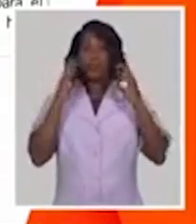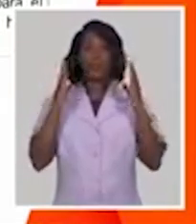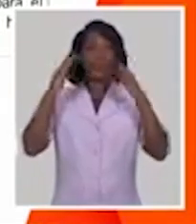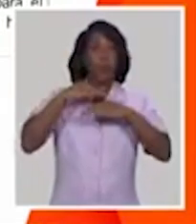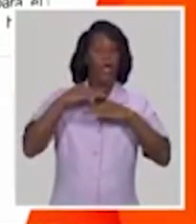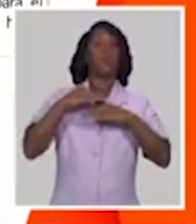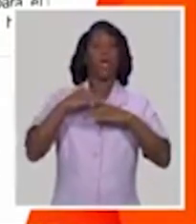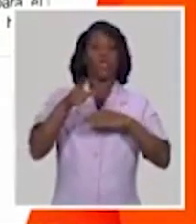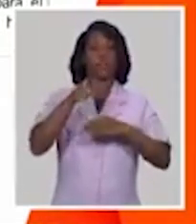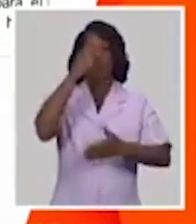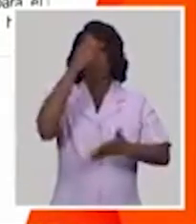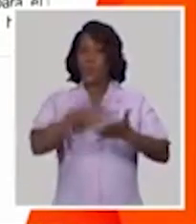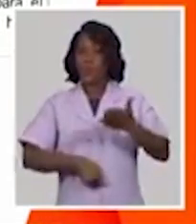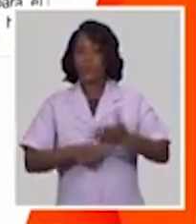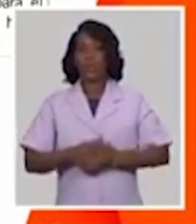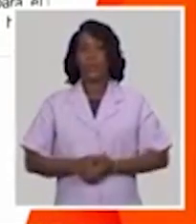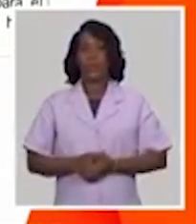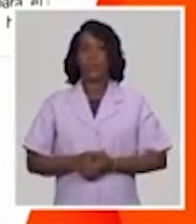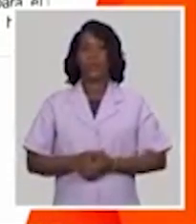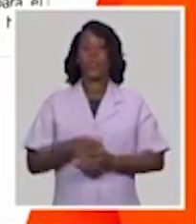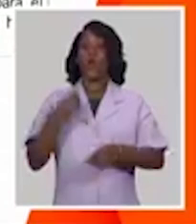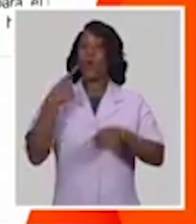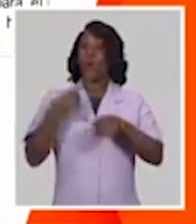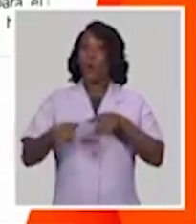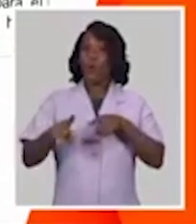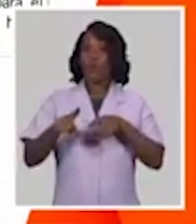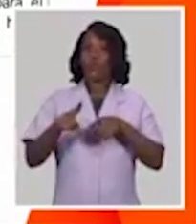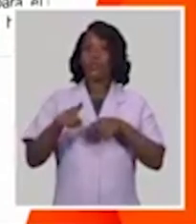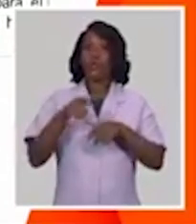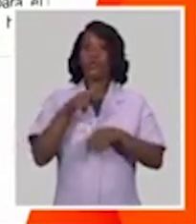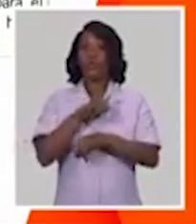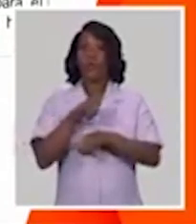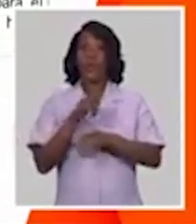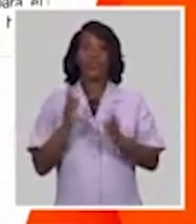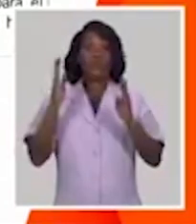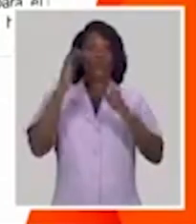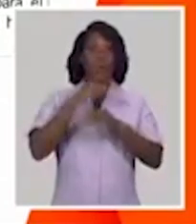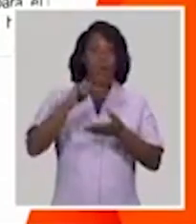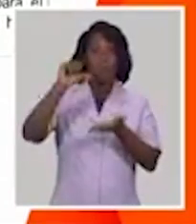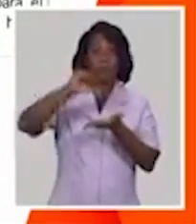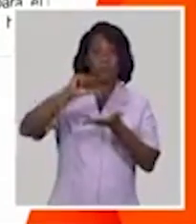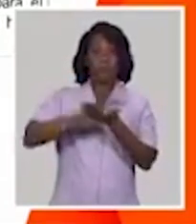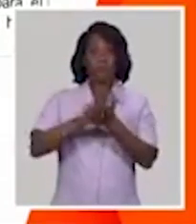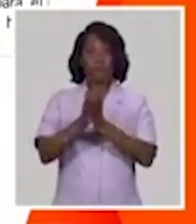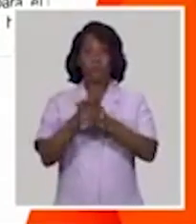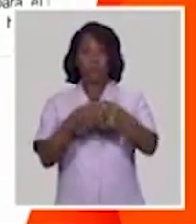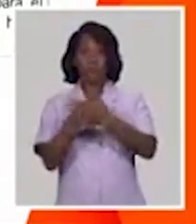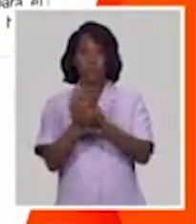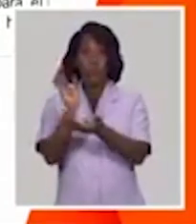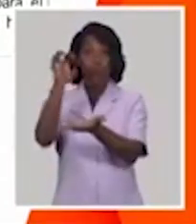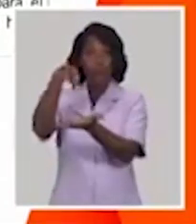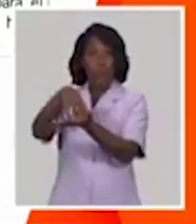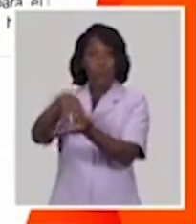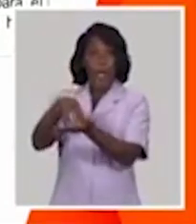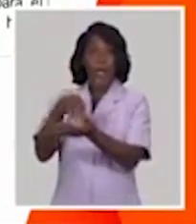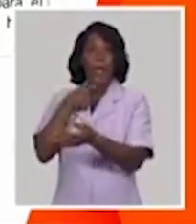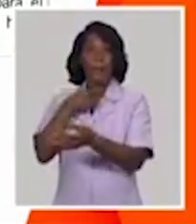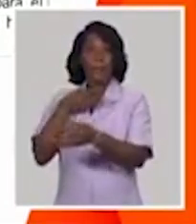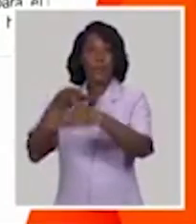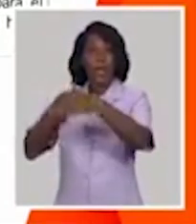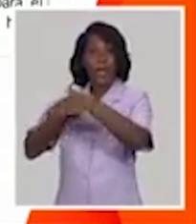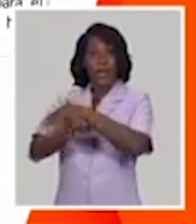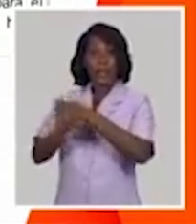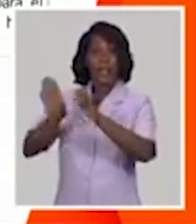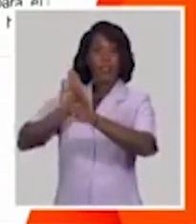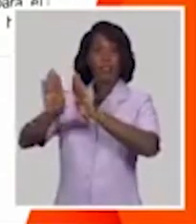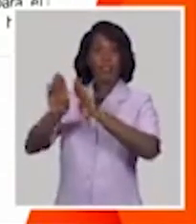la no existencia de los pasos podálicos, soluciones de agua clorada o alcohólica en las entidades estatales de servicios